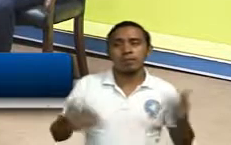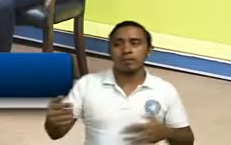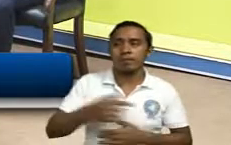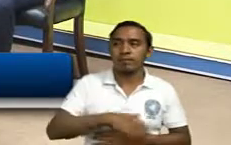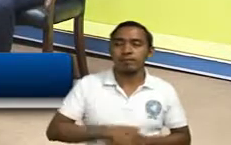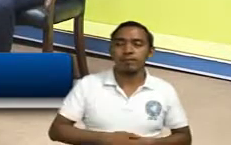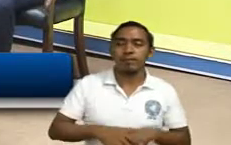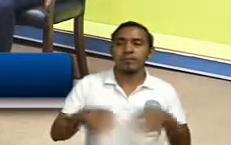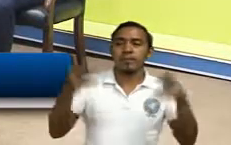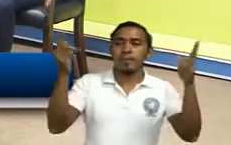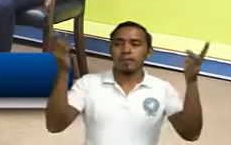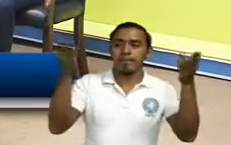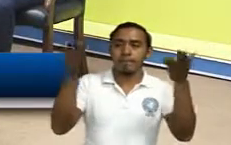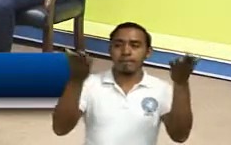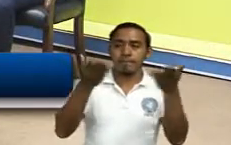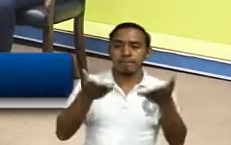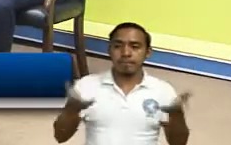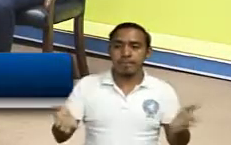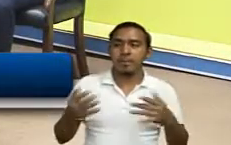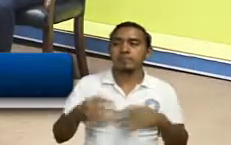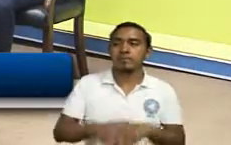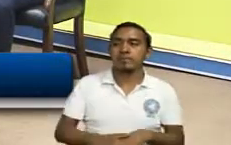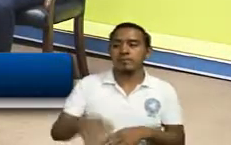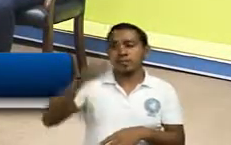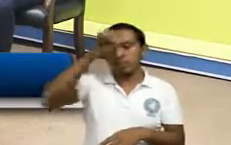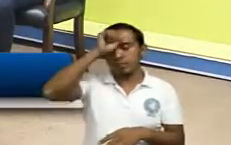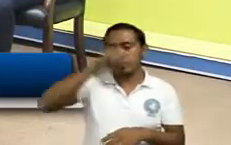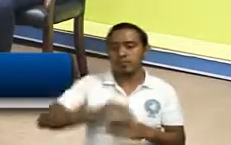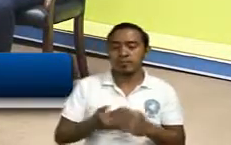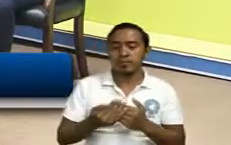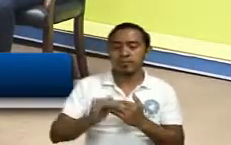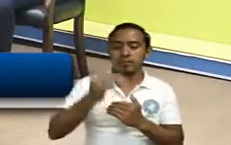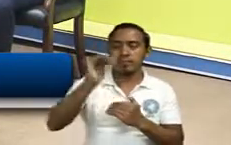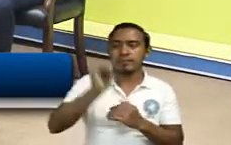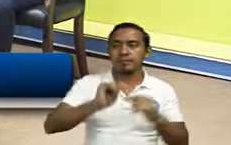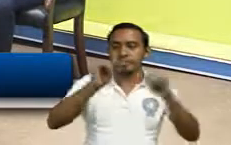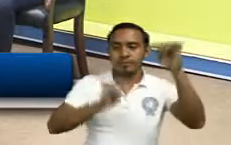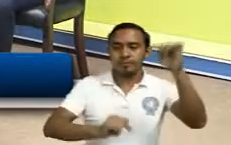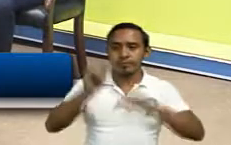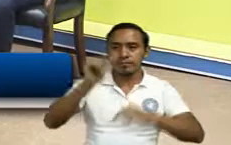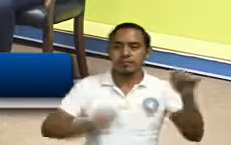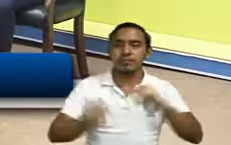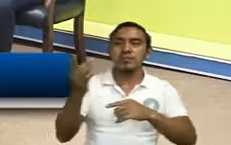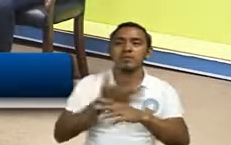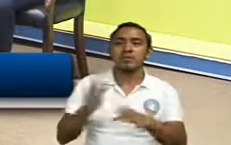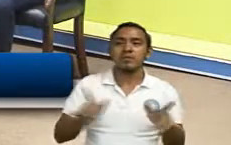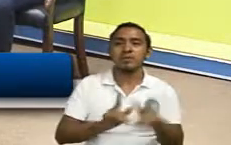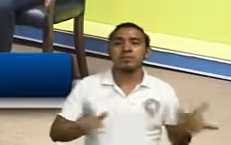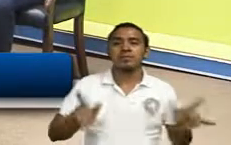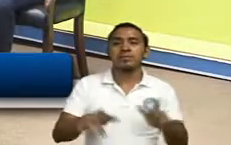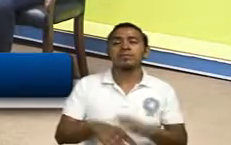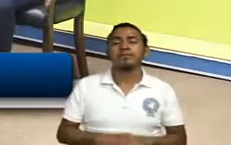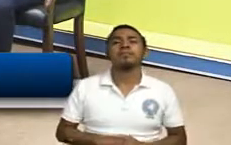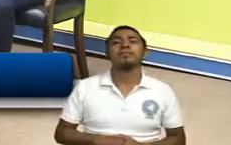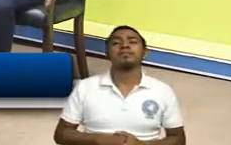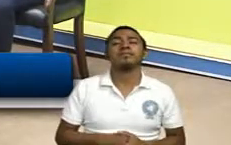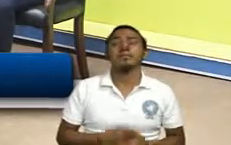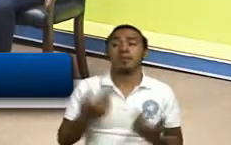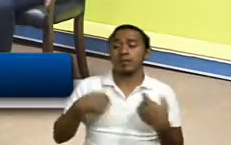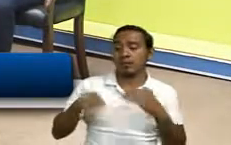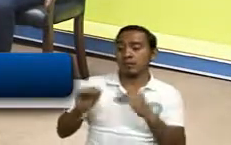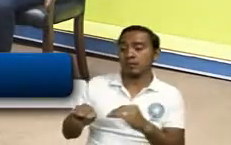Plaza Inter para que aborden las gradas, bajen y se puedan mover en los diferentes espacios. Se les da un curso